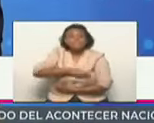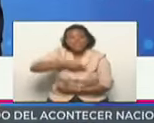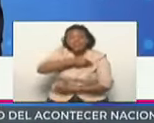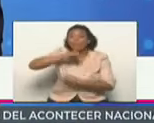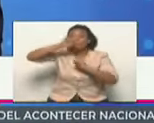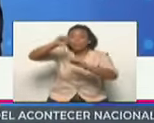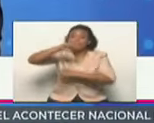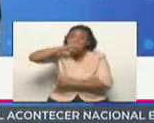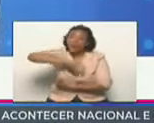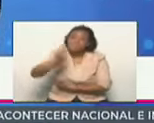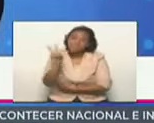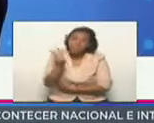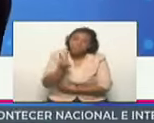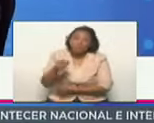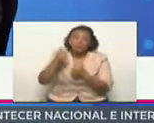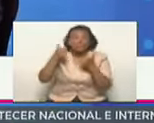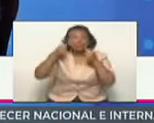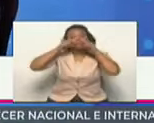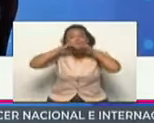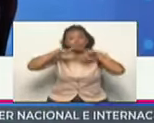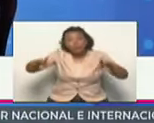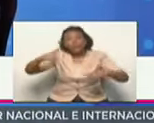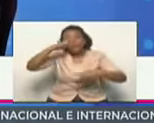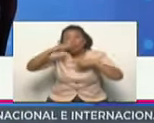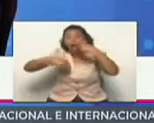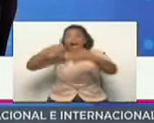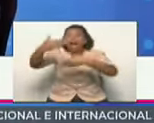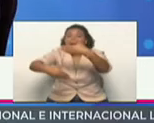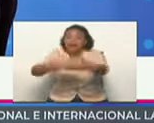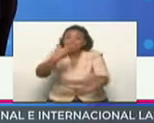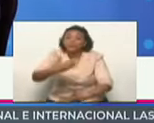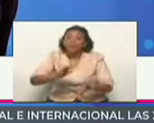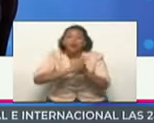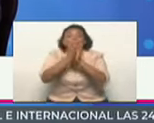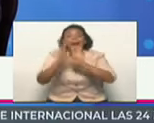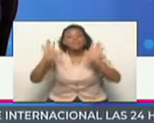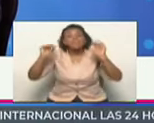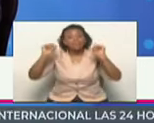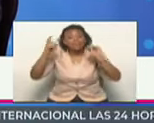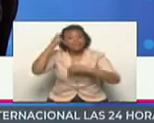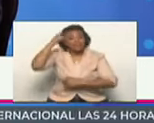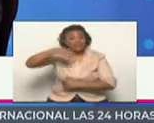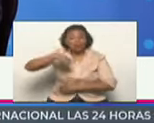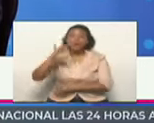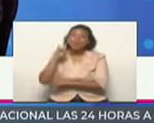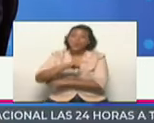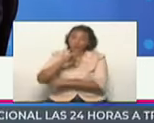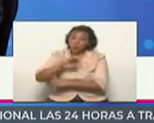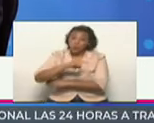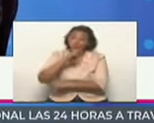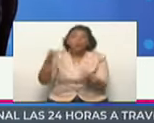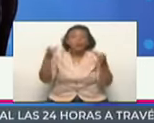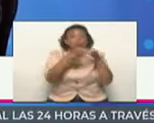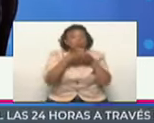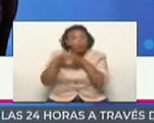Venezuela. Pica y se extiende y nos vamos a despedir con un grupo